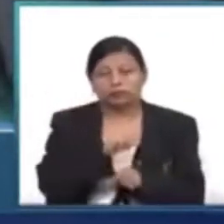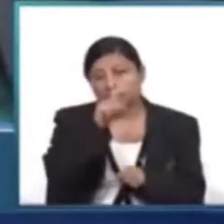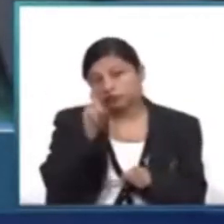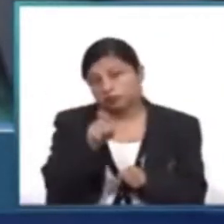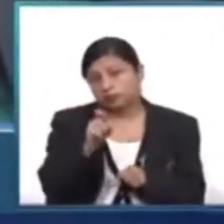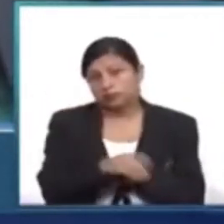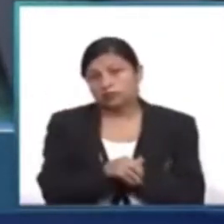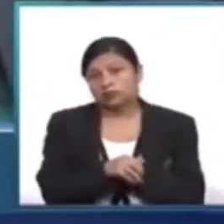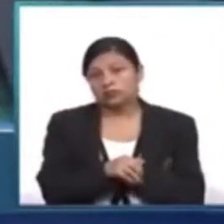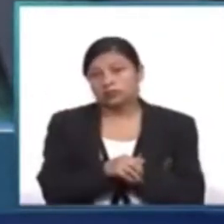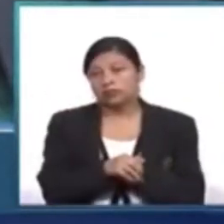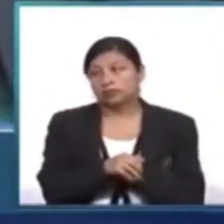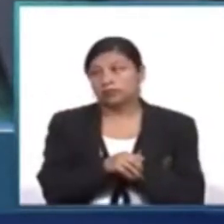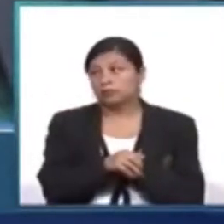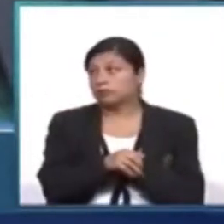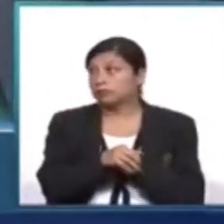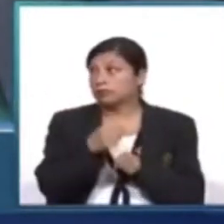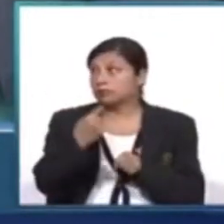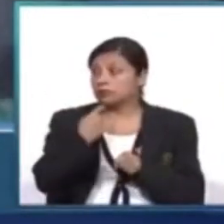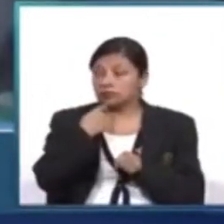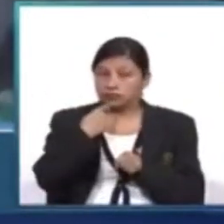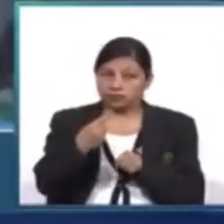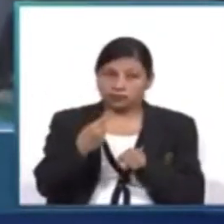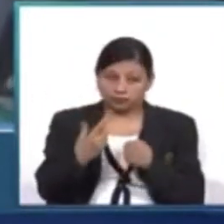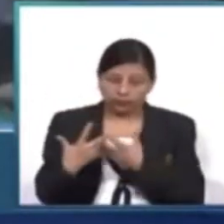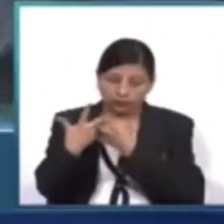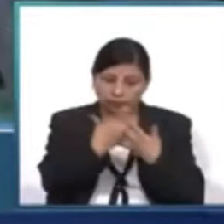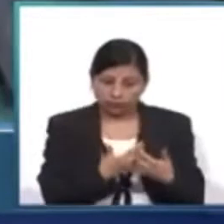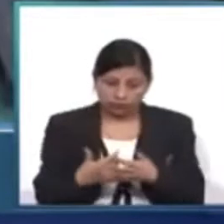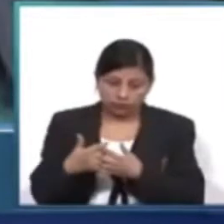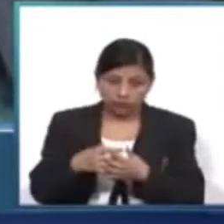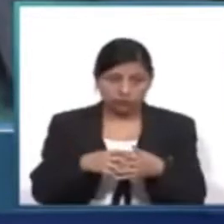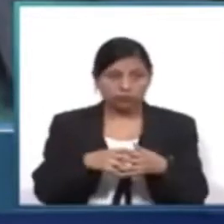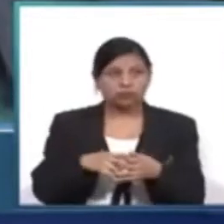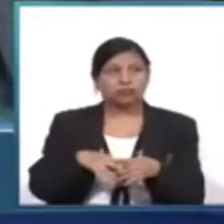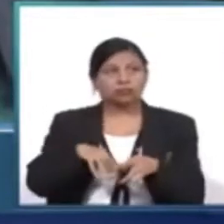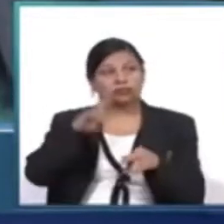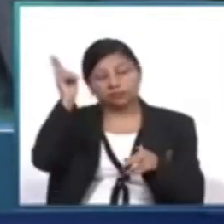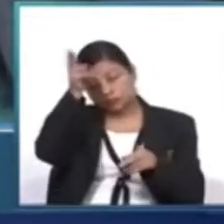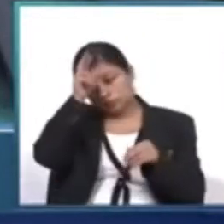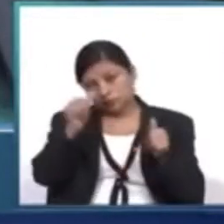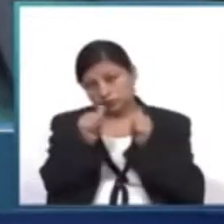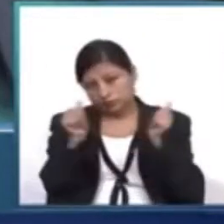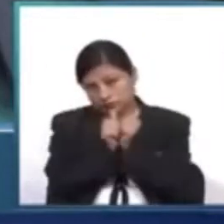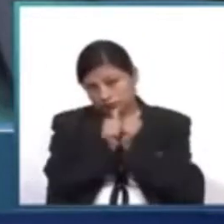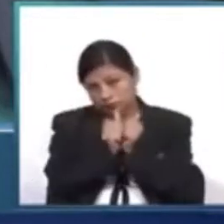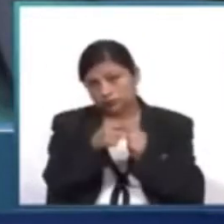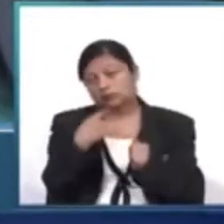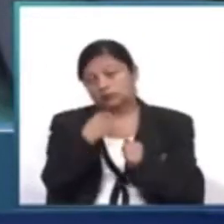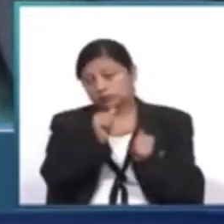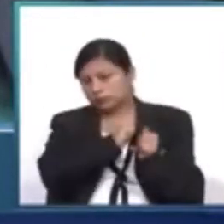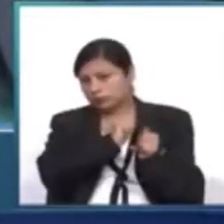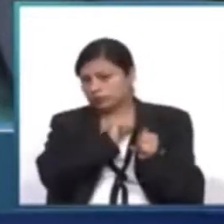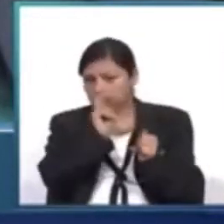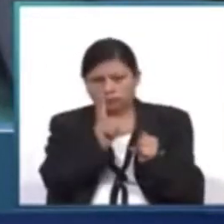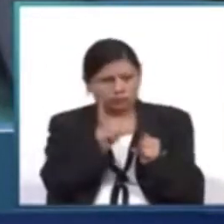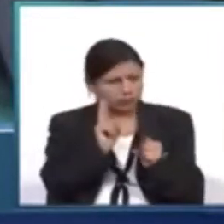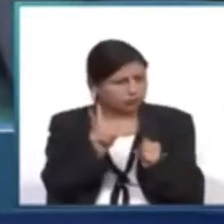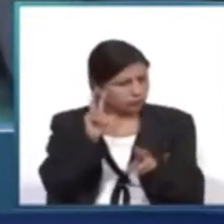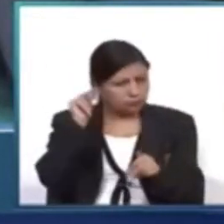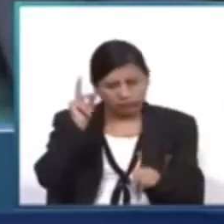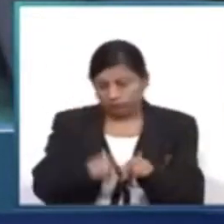es si esta AstraZeneca es una compañía del Reino Unido, tengo entendido. Si ellos mismos no están